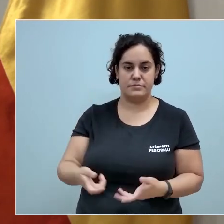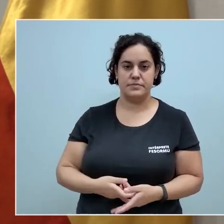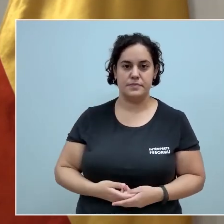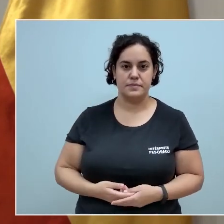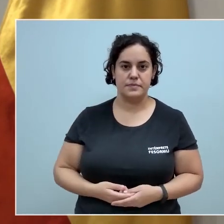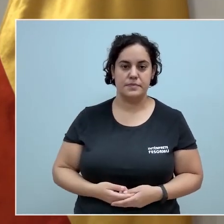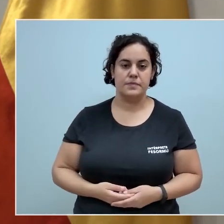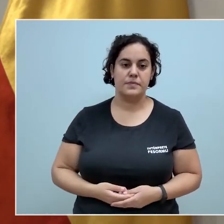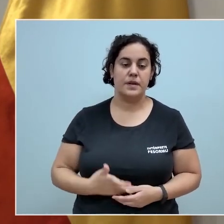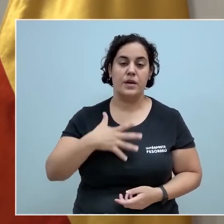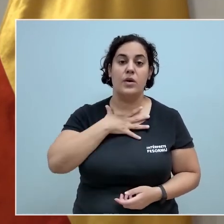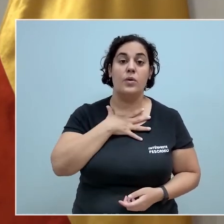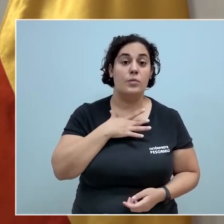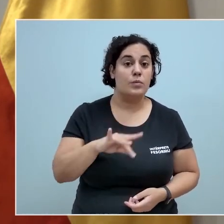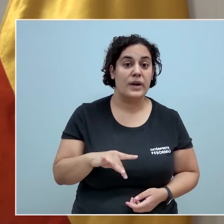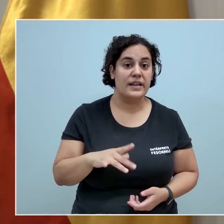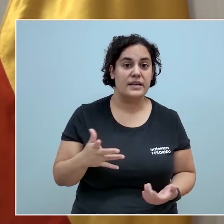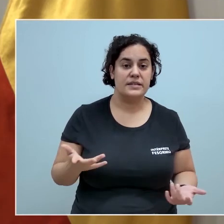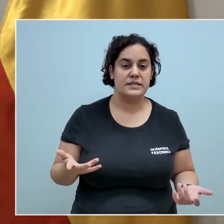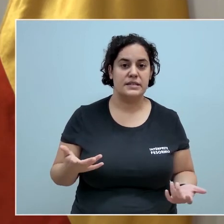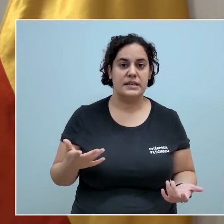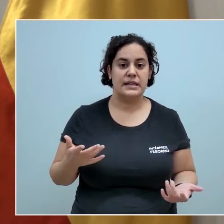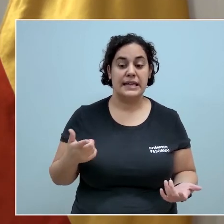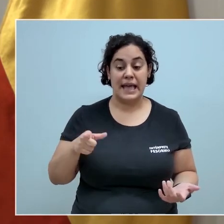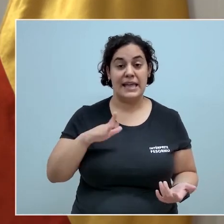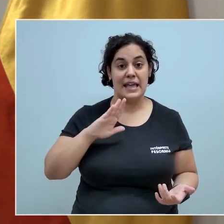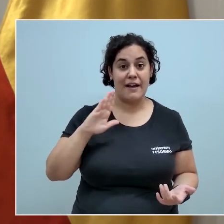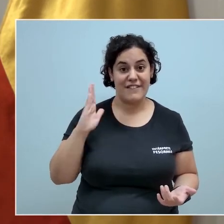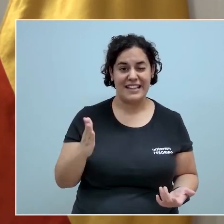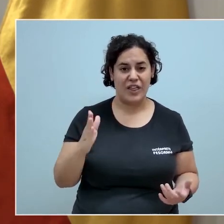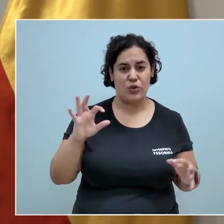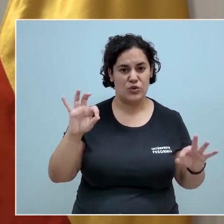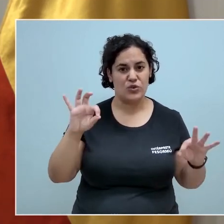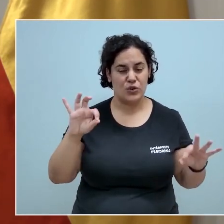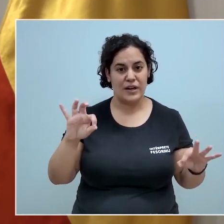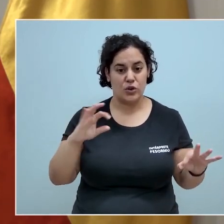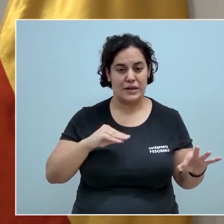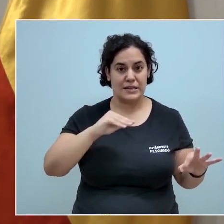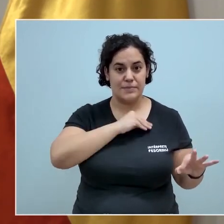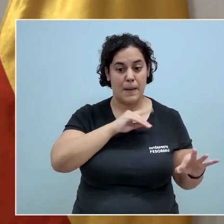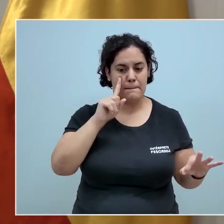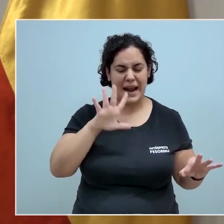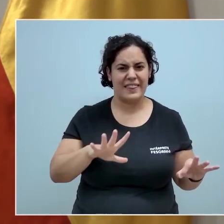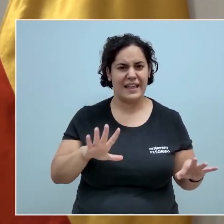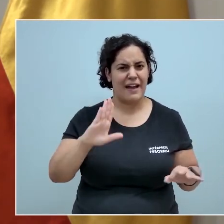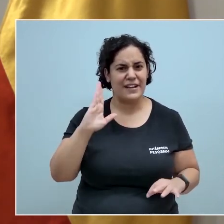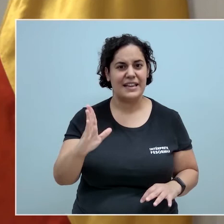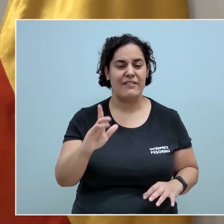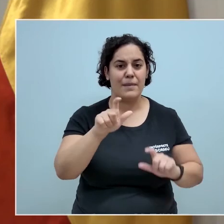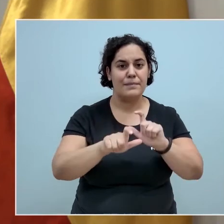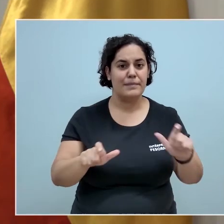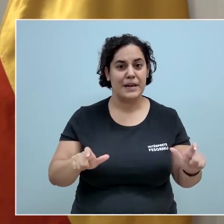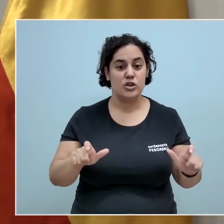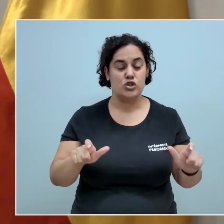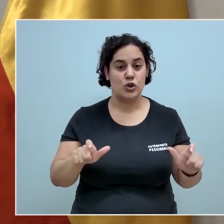Quizás porque es verdad que el pub afectado en el concreto, pues que estaba en Totana, parece que afectaba no solamente a personas que